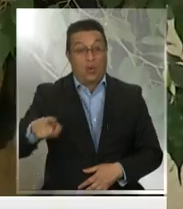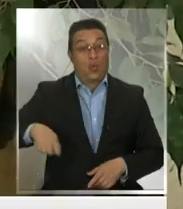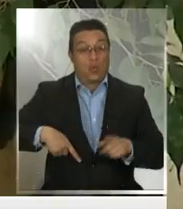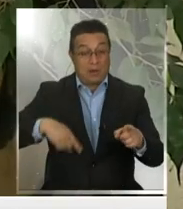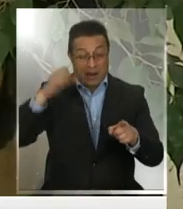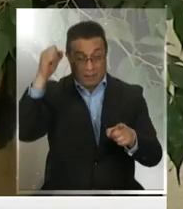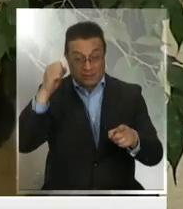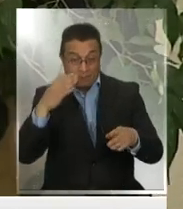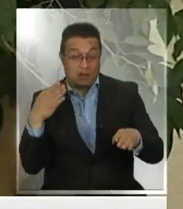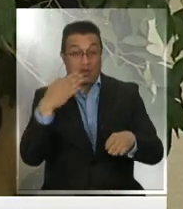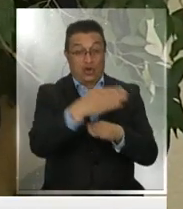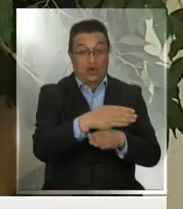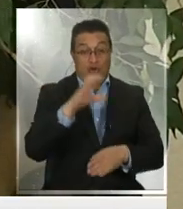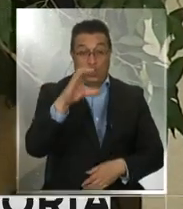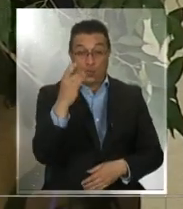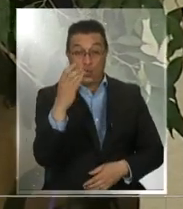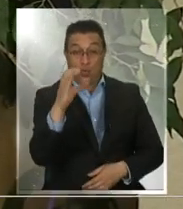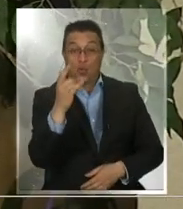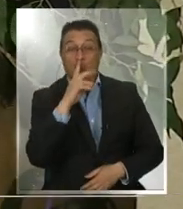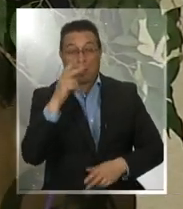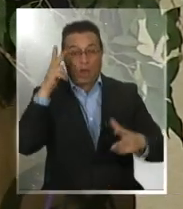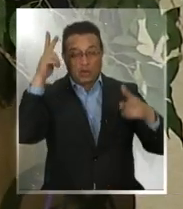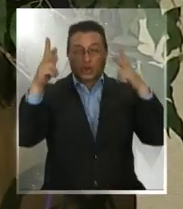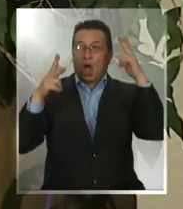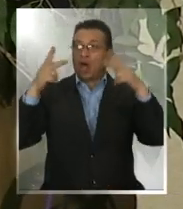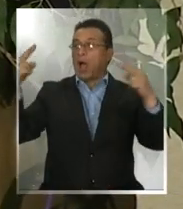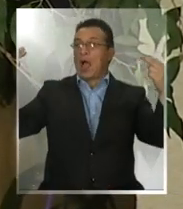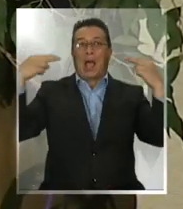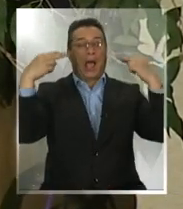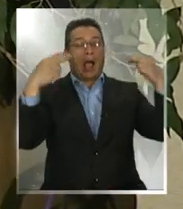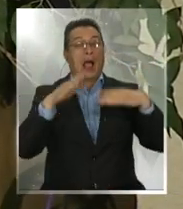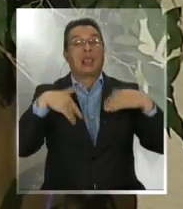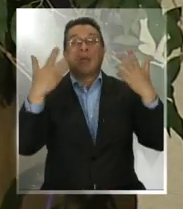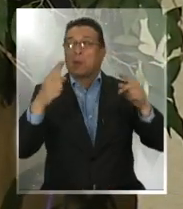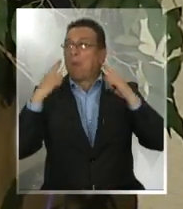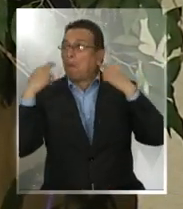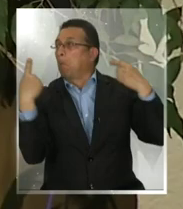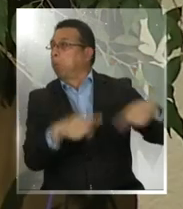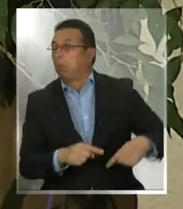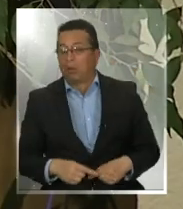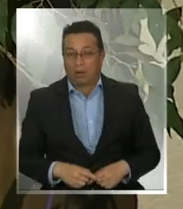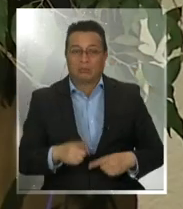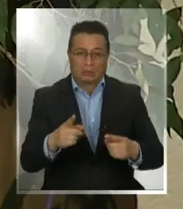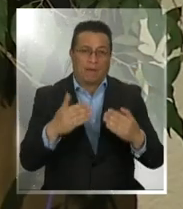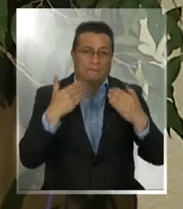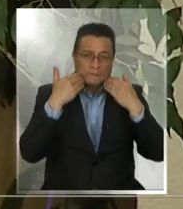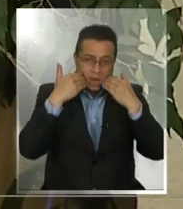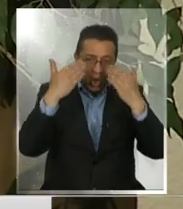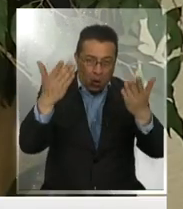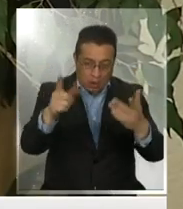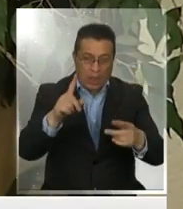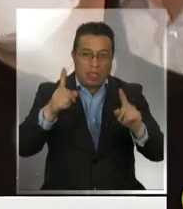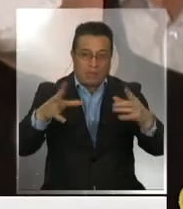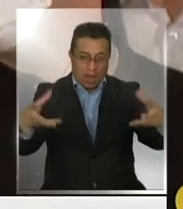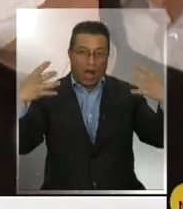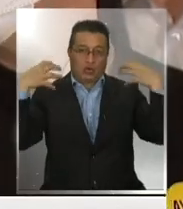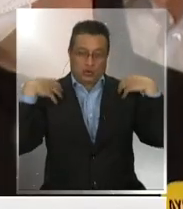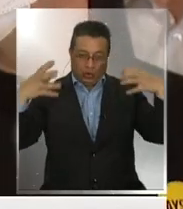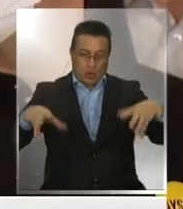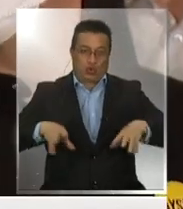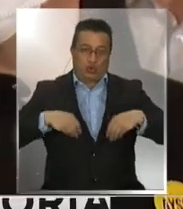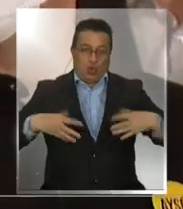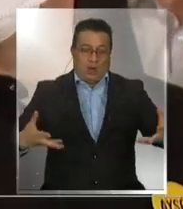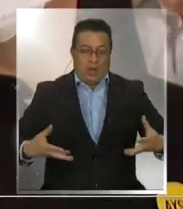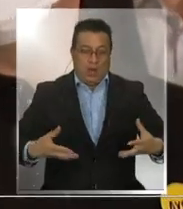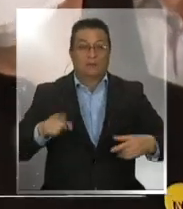fue a Cúcuta a hacer un show internacional y después se desentendió de los migrantes. Entonces, un poquito de vergüenza propia que asuman las responsabilidades. Esto está ocurriendo